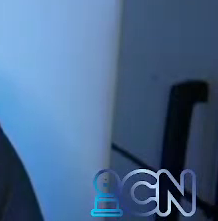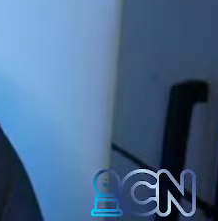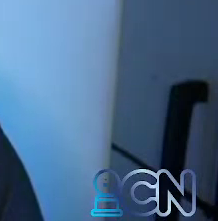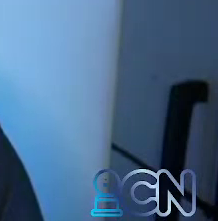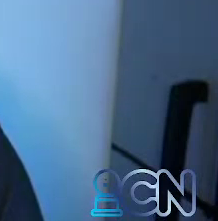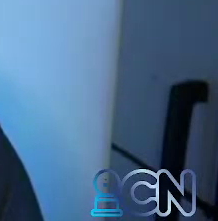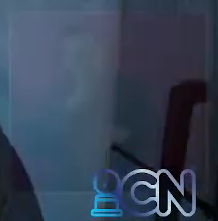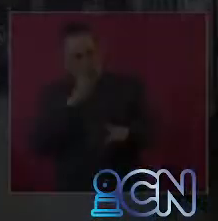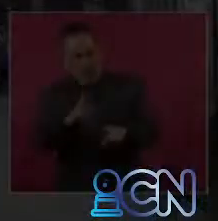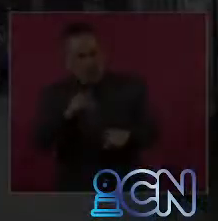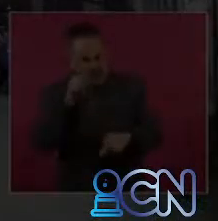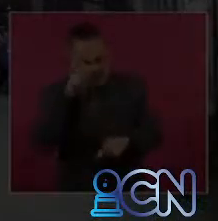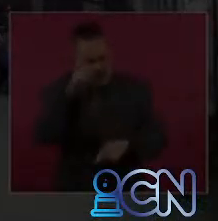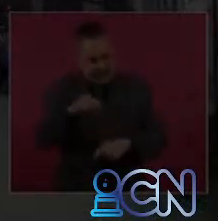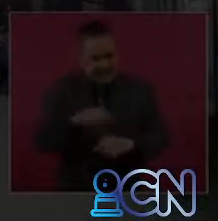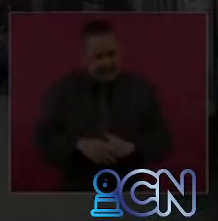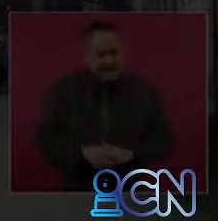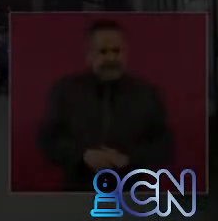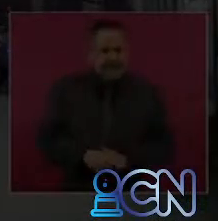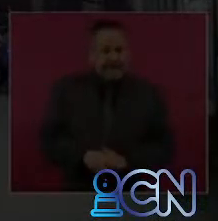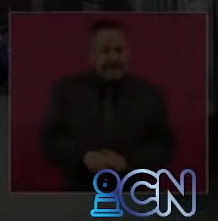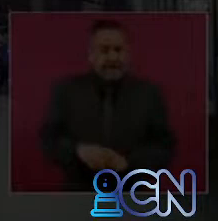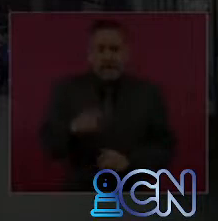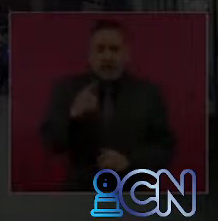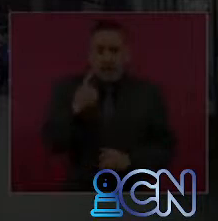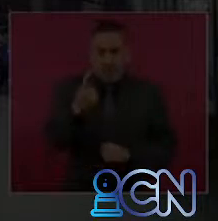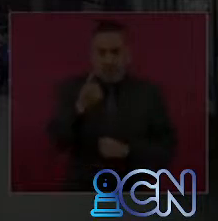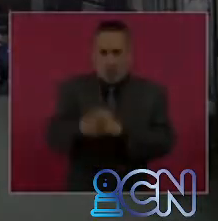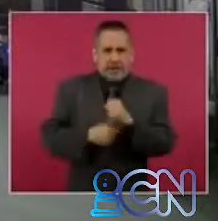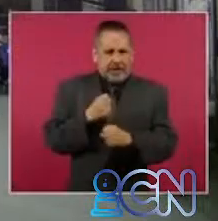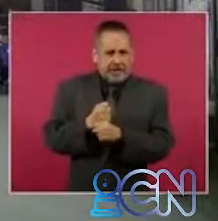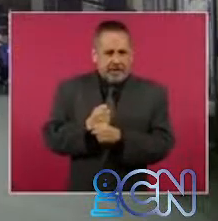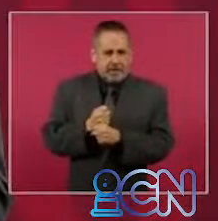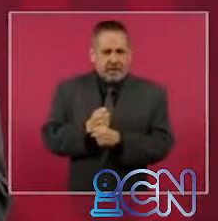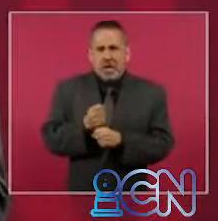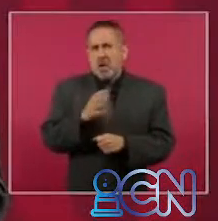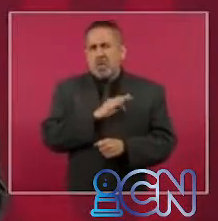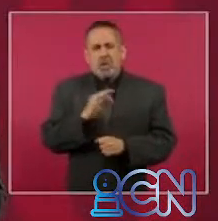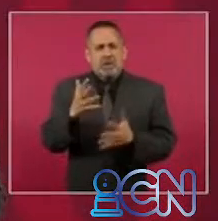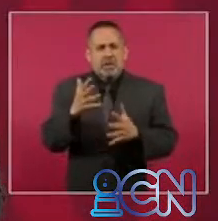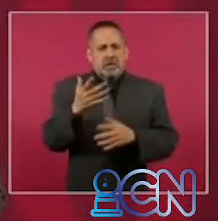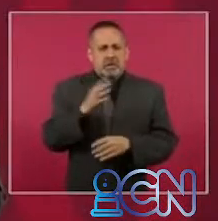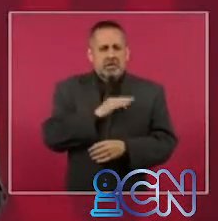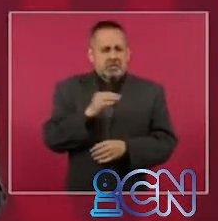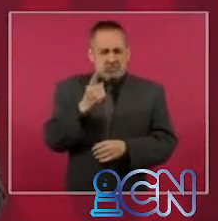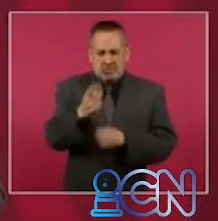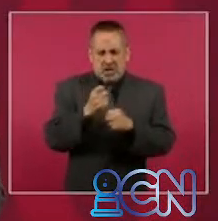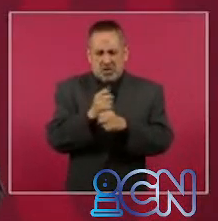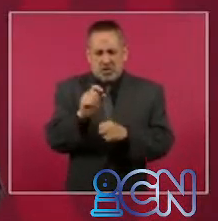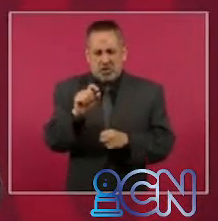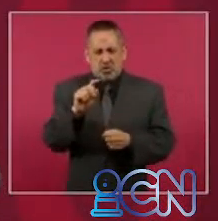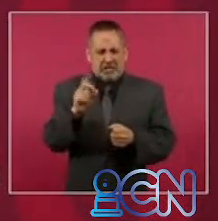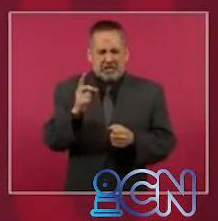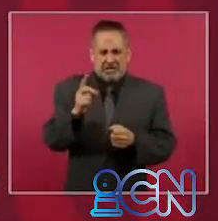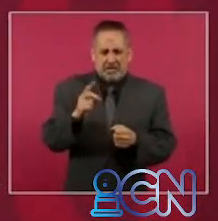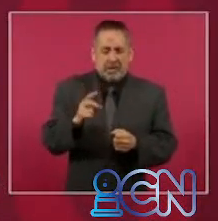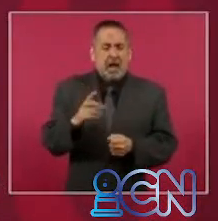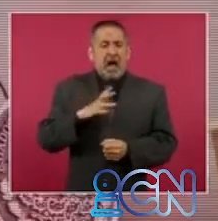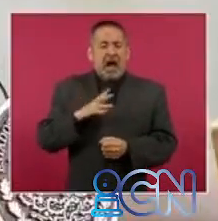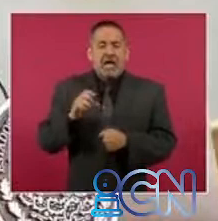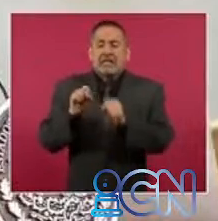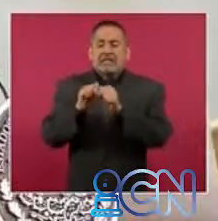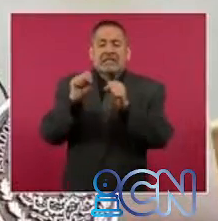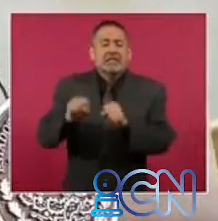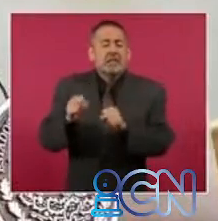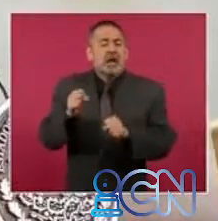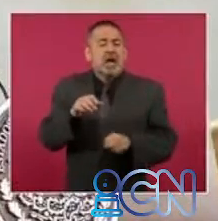Dinamarca. Vamos a verla. El año próximo, a más tardar a finales, ya tenemos un sistema de